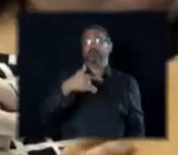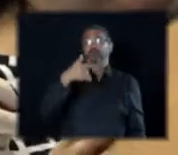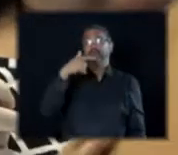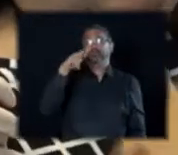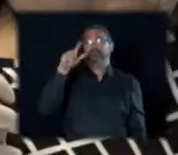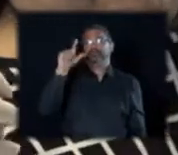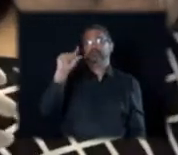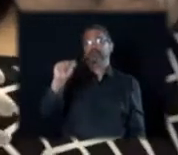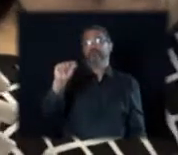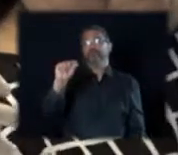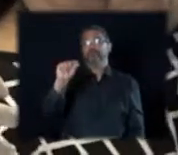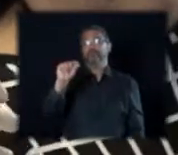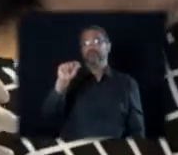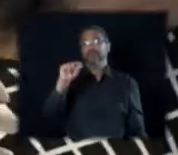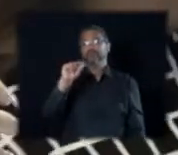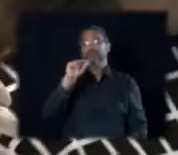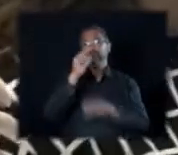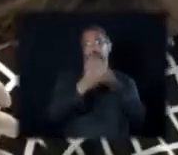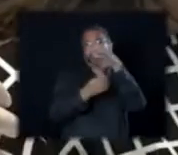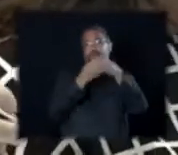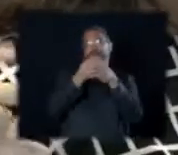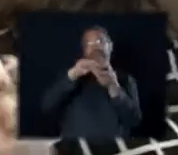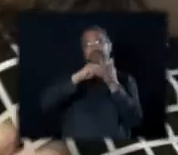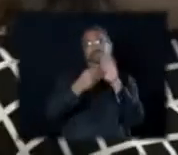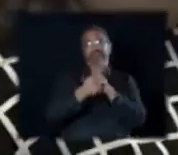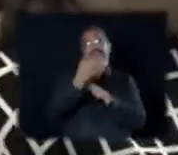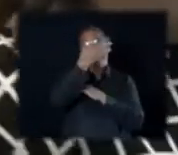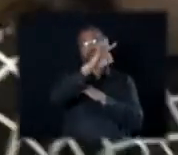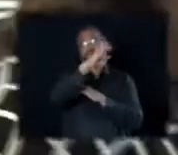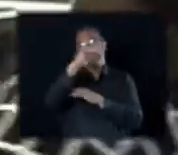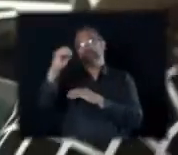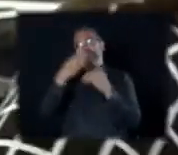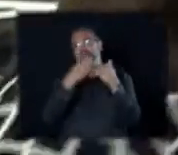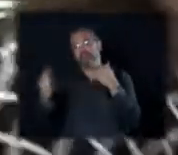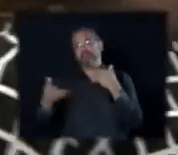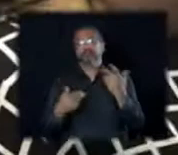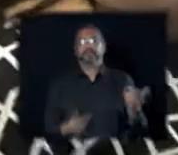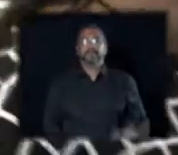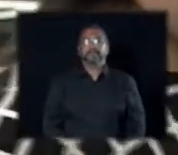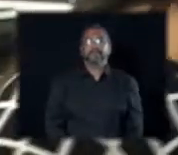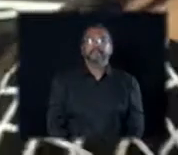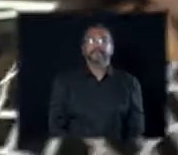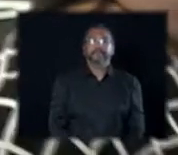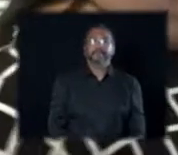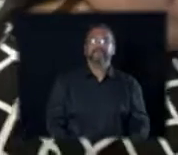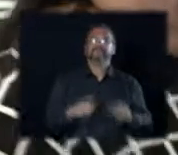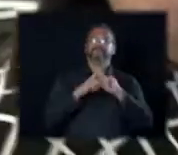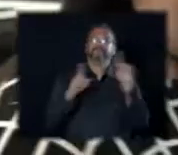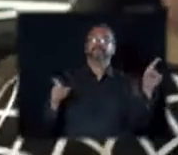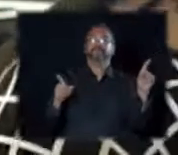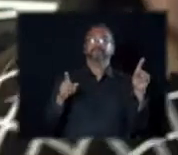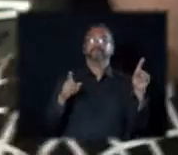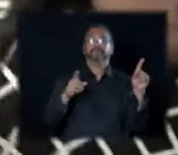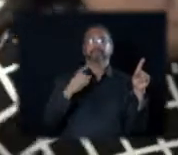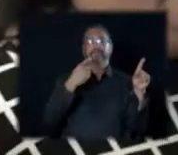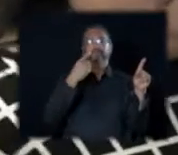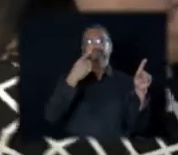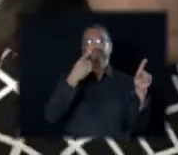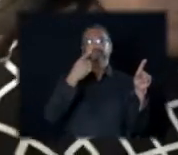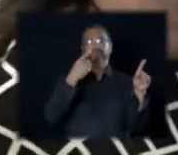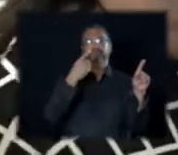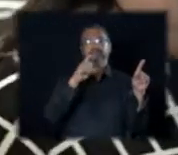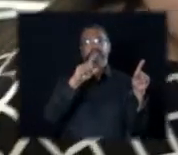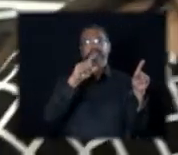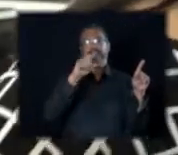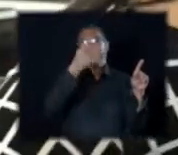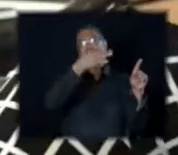No, en el siglo XXI, no, en el siglo XX. Y también en ese momento, en la década